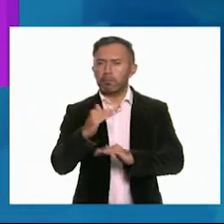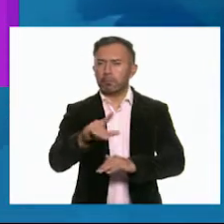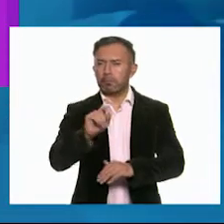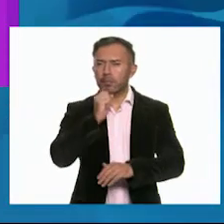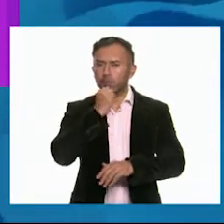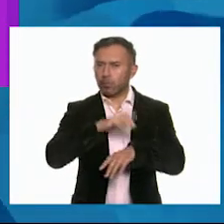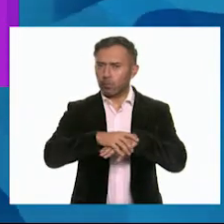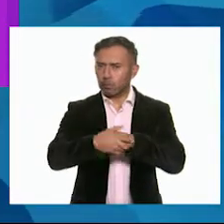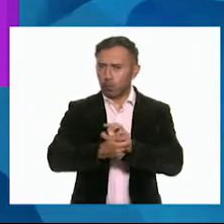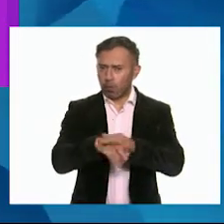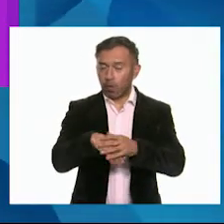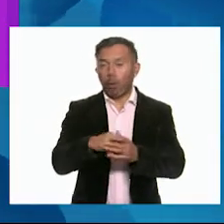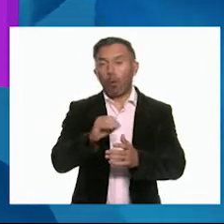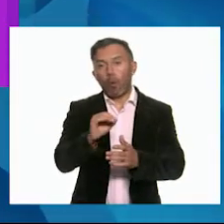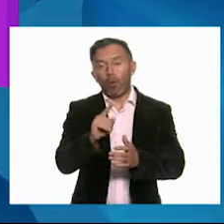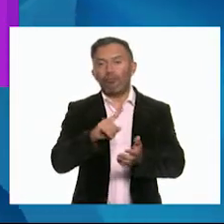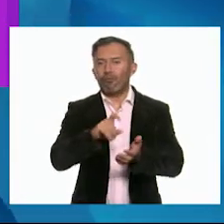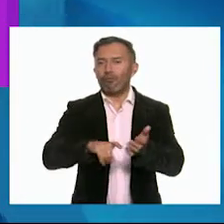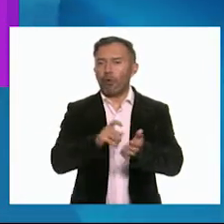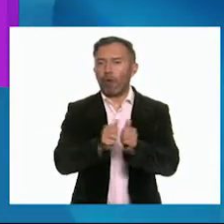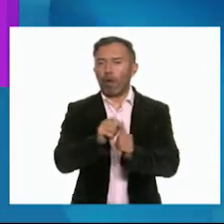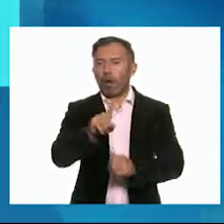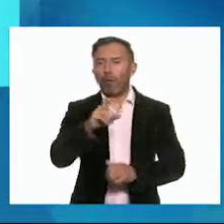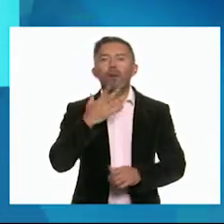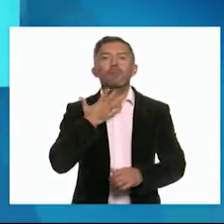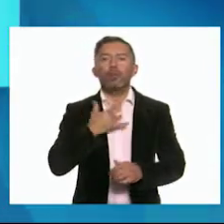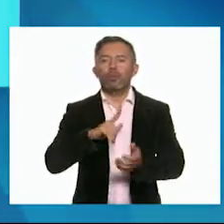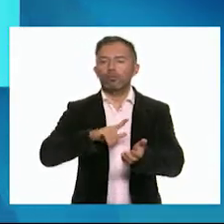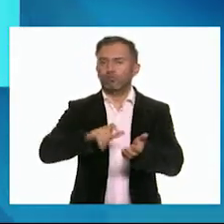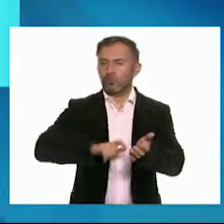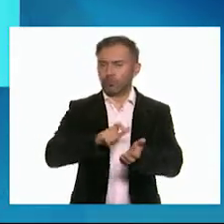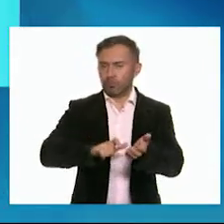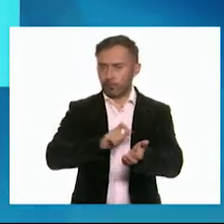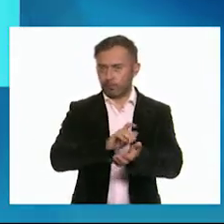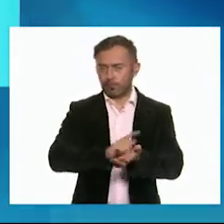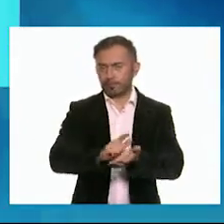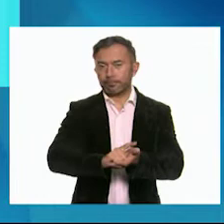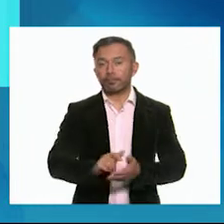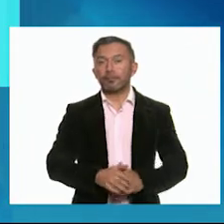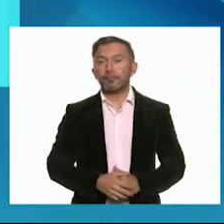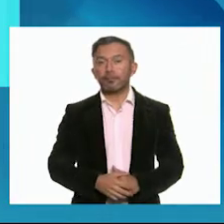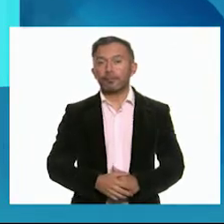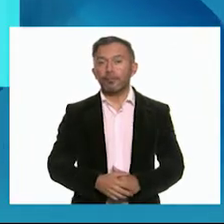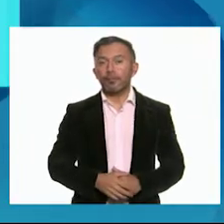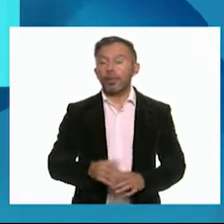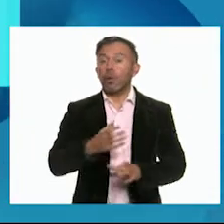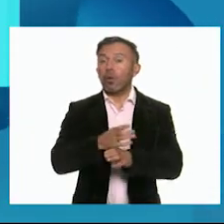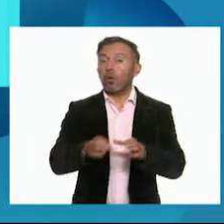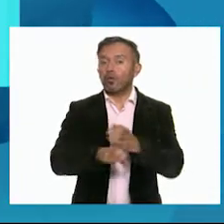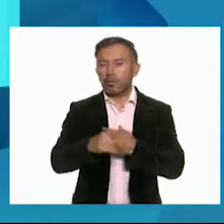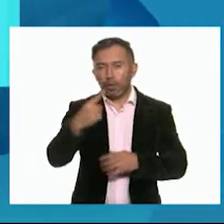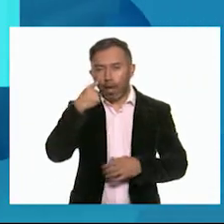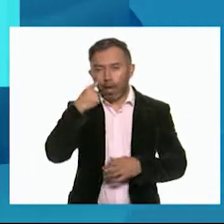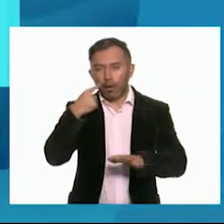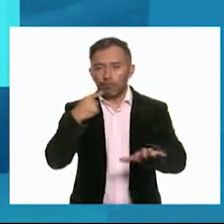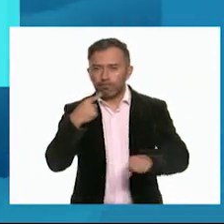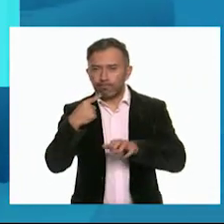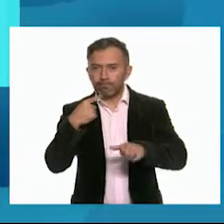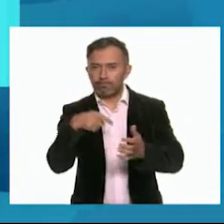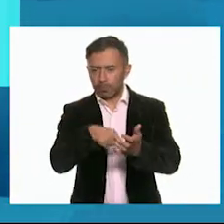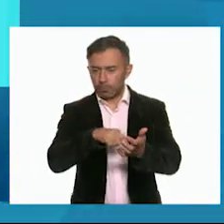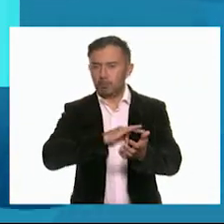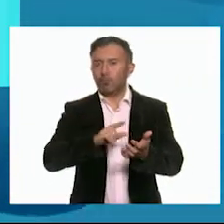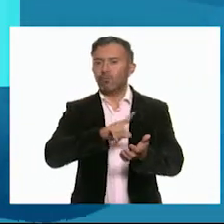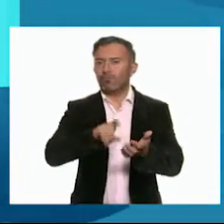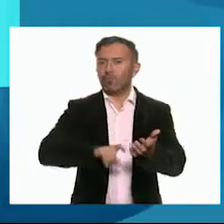aplica desinfectante a base de agua y alcohol. Desinfecta las superficies de los objetos que más utilizas. También